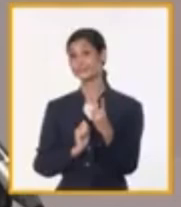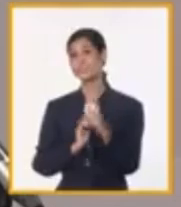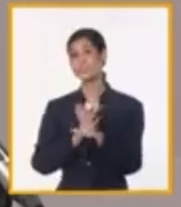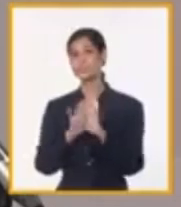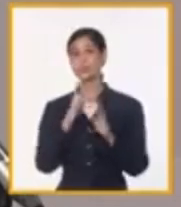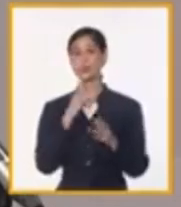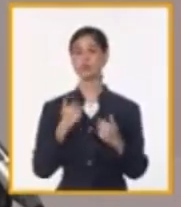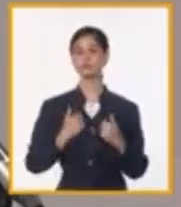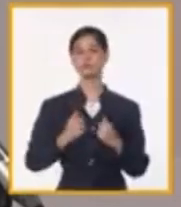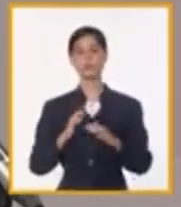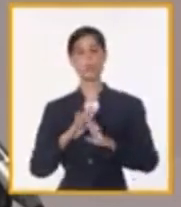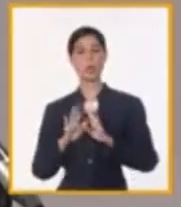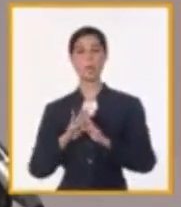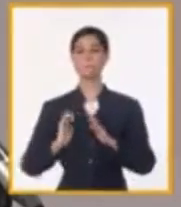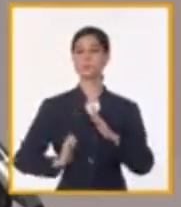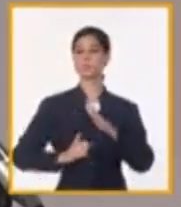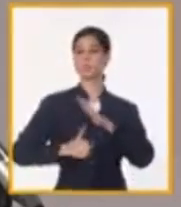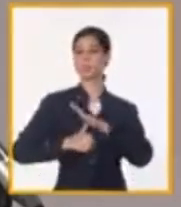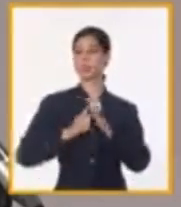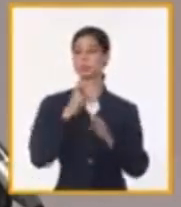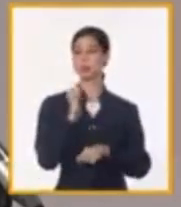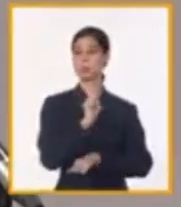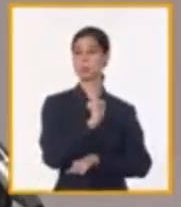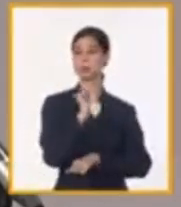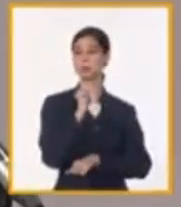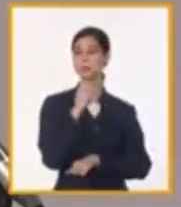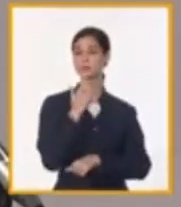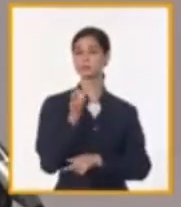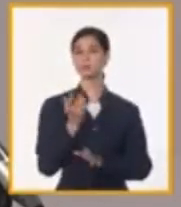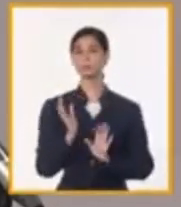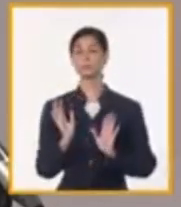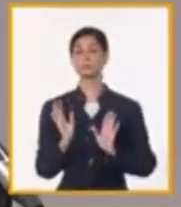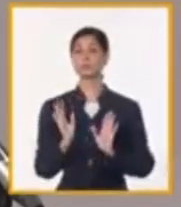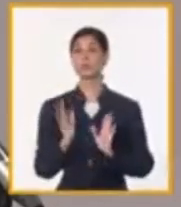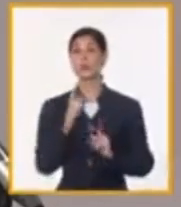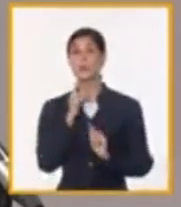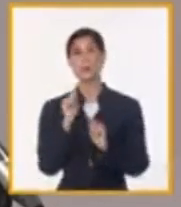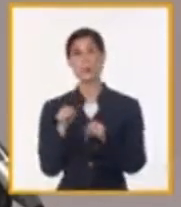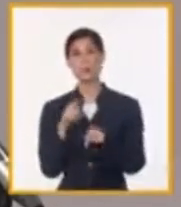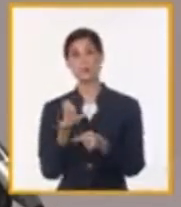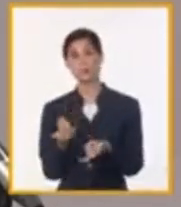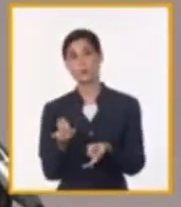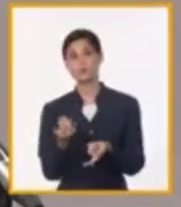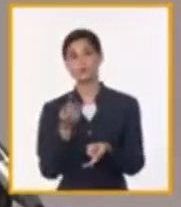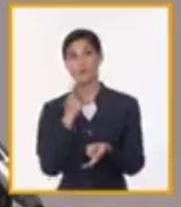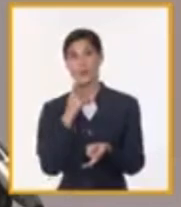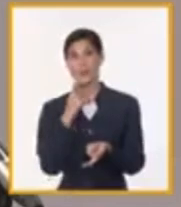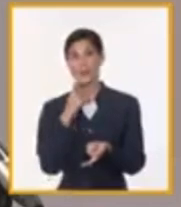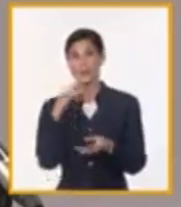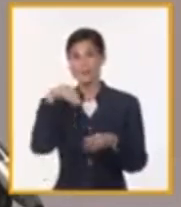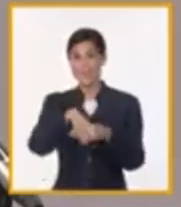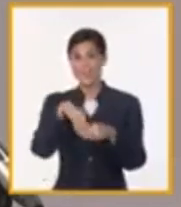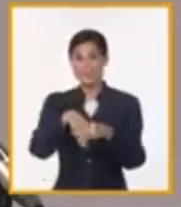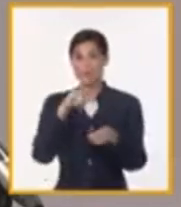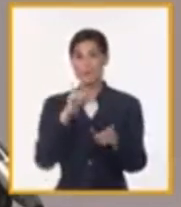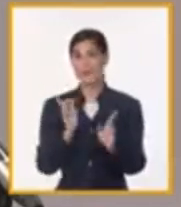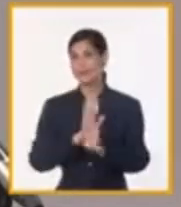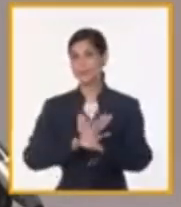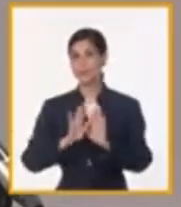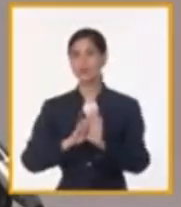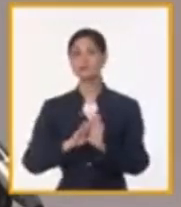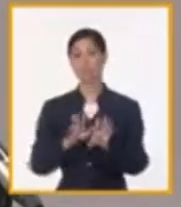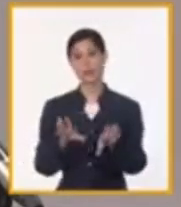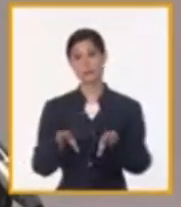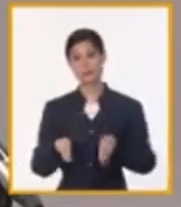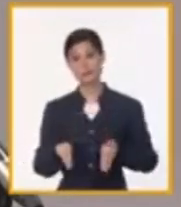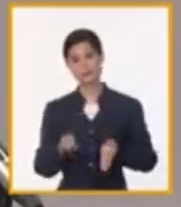que es el presidente electo por un tiempo pero yo creo que él ya a en el fuero interno él mismo ha asumido que él ya no es presidente y que pero